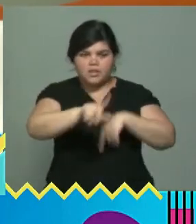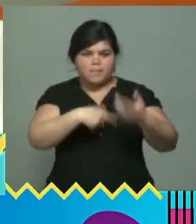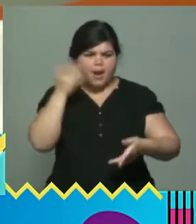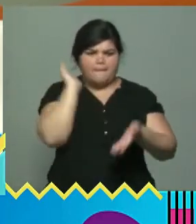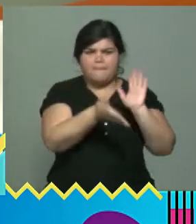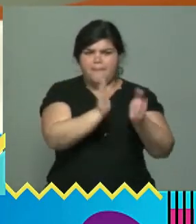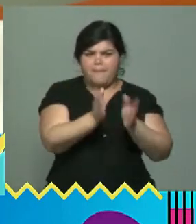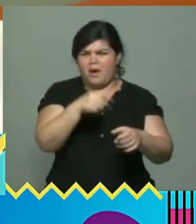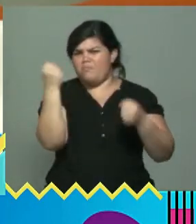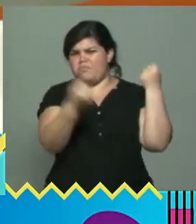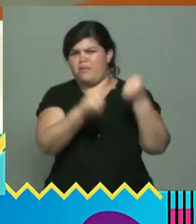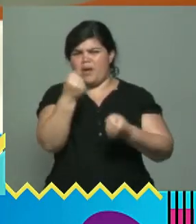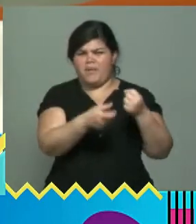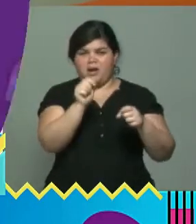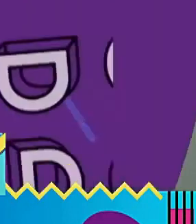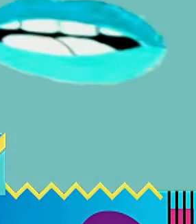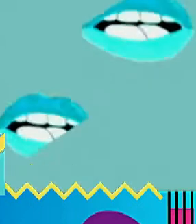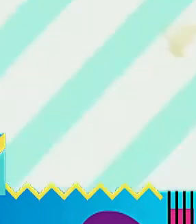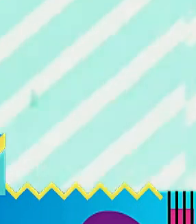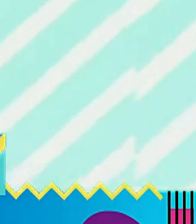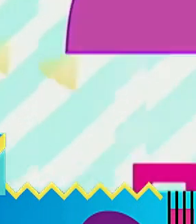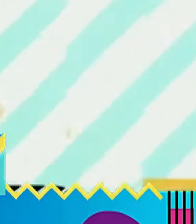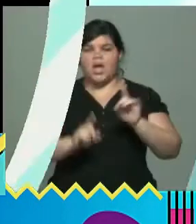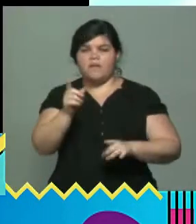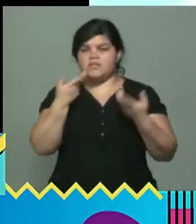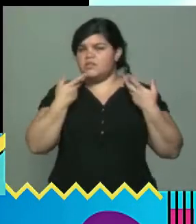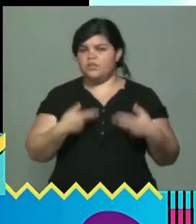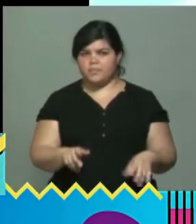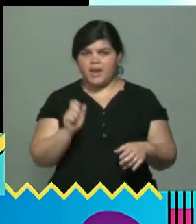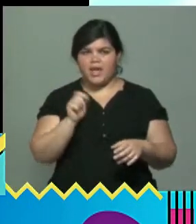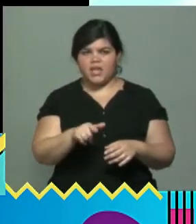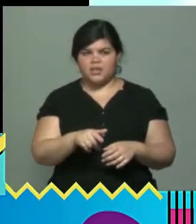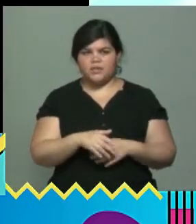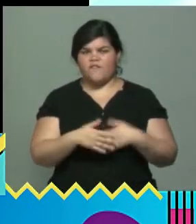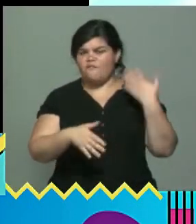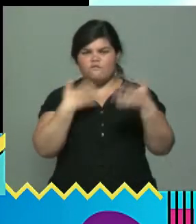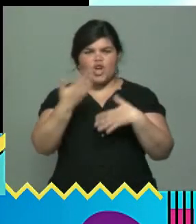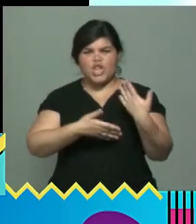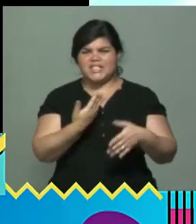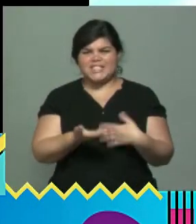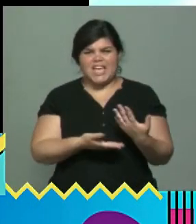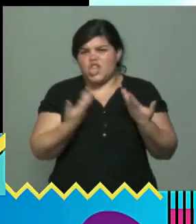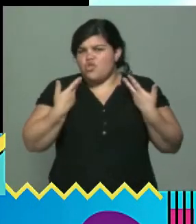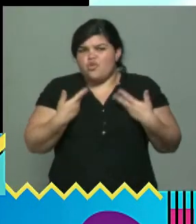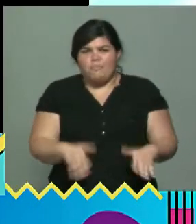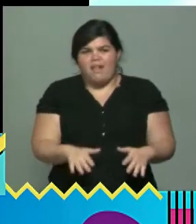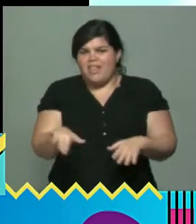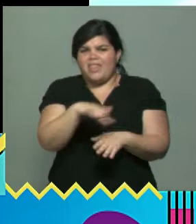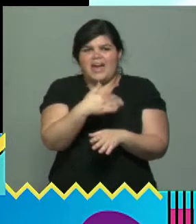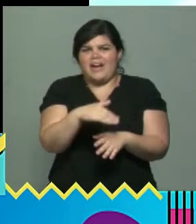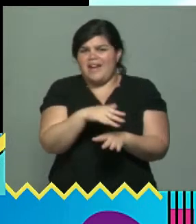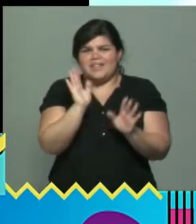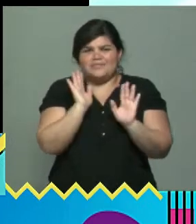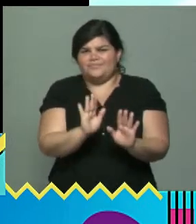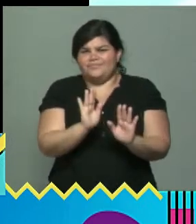está naturalizado en el punto de que uno lo ve en la calle, la violencia en general. El tema con los niños puntualmente es que